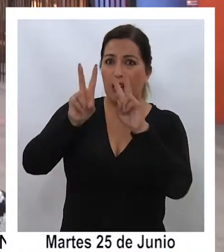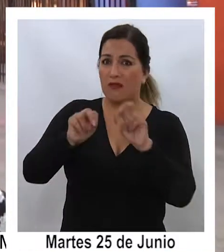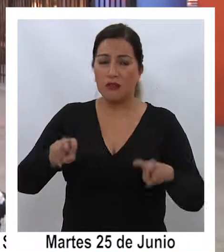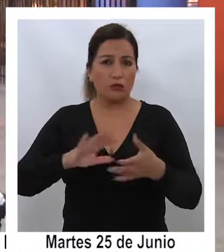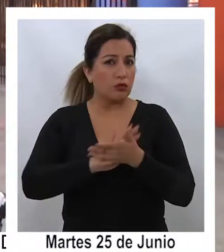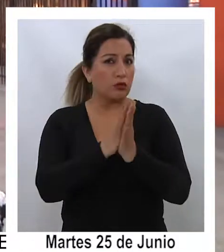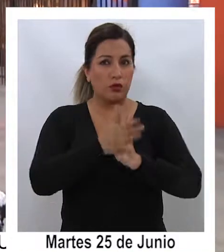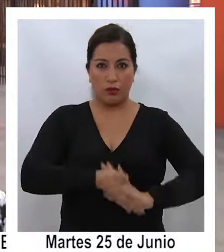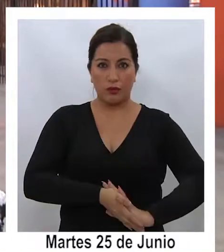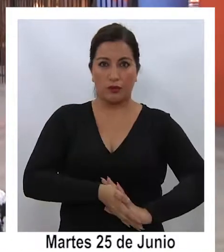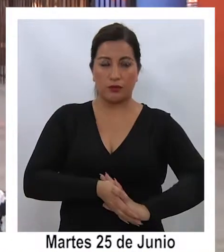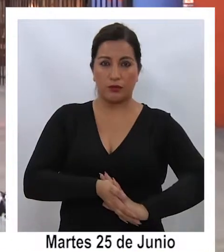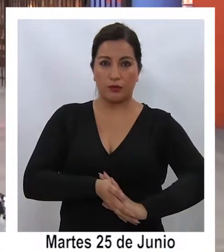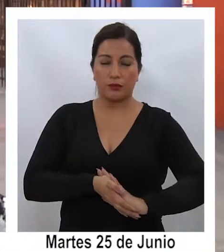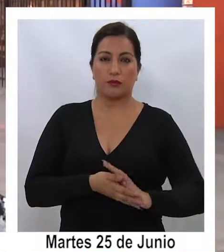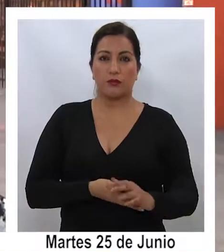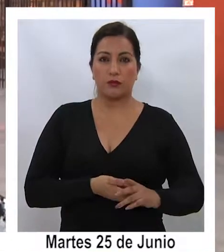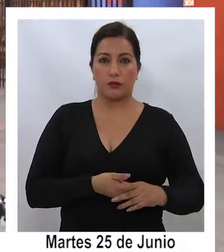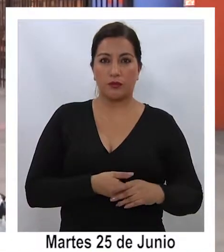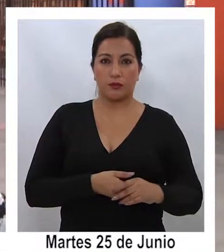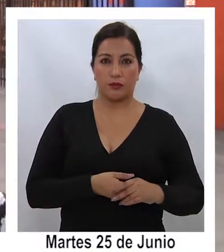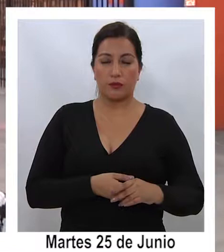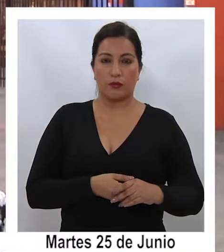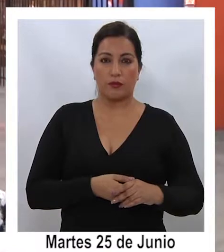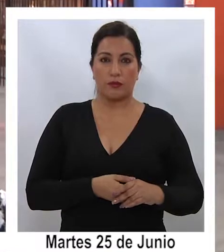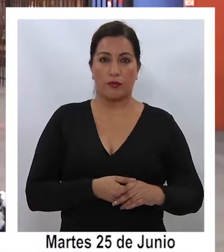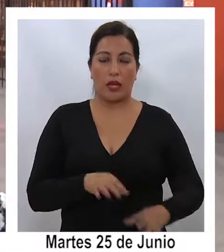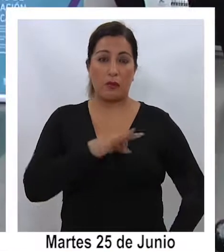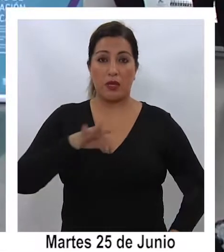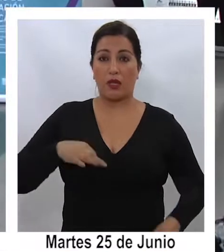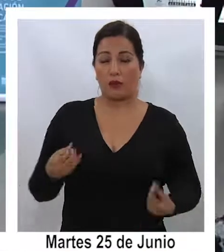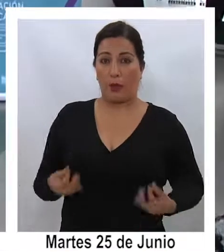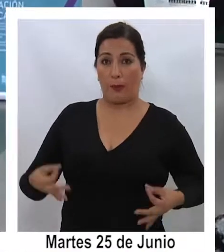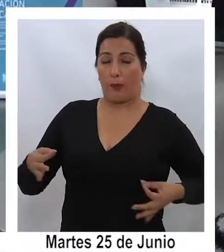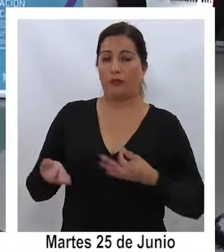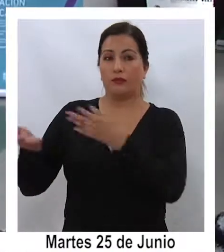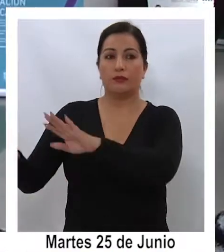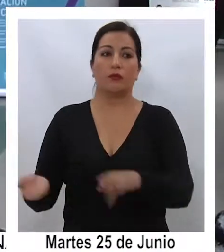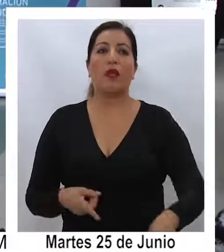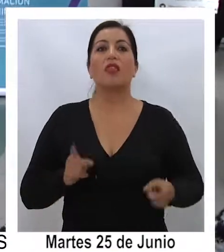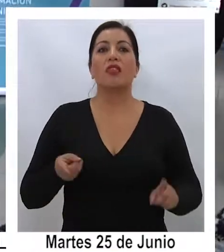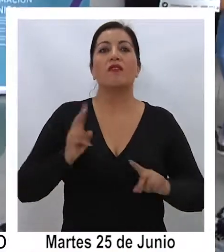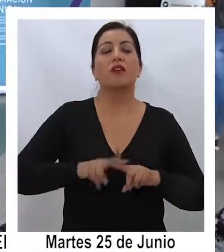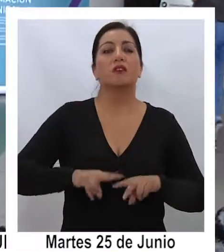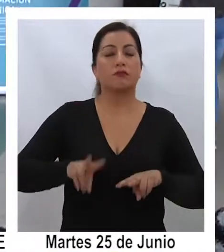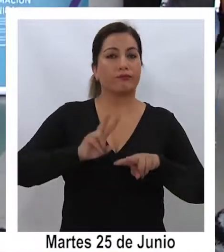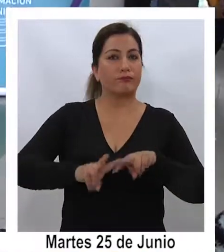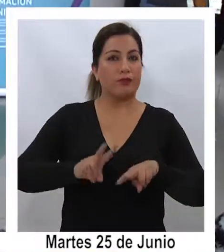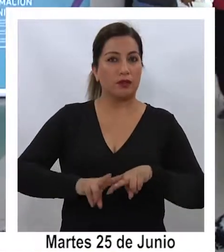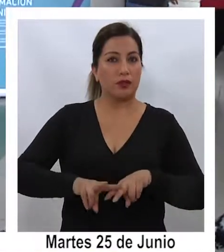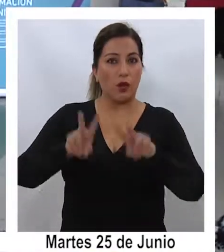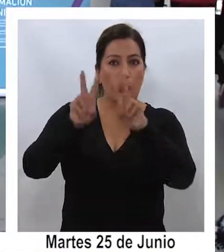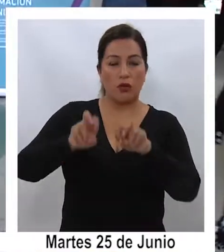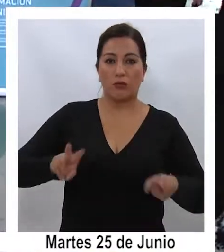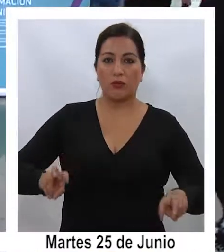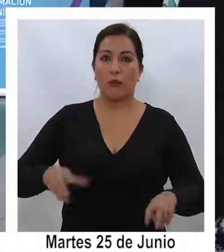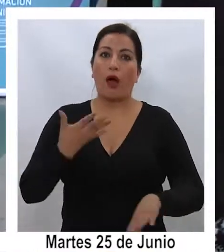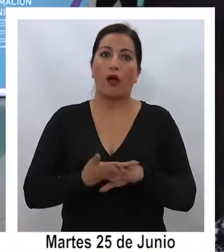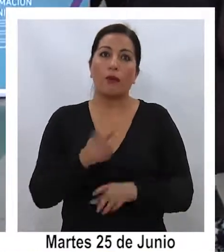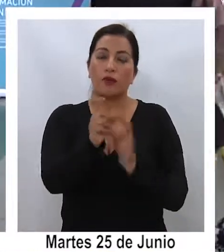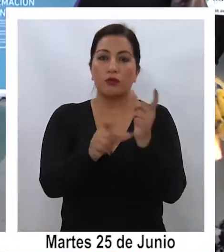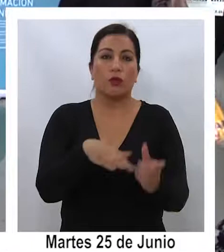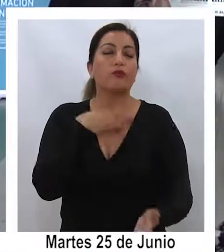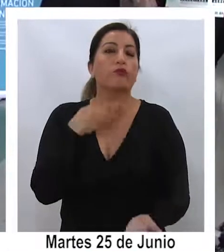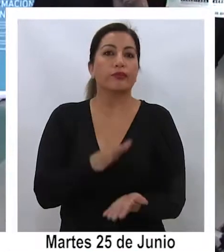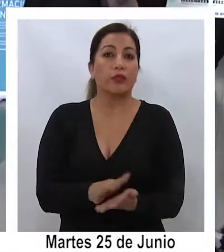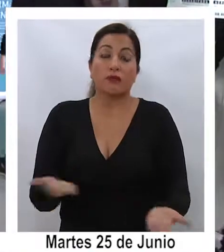y lo que se entregó hacia el ministerio. Hay que hacer una investigación del accidente, como hay fatal, lo más